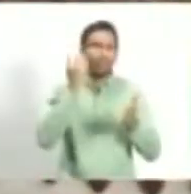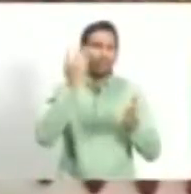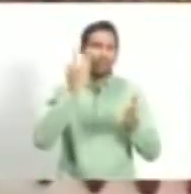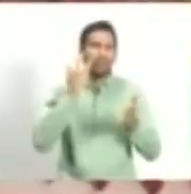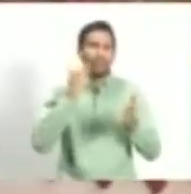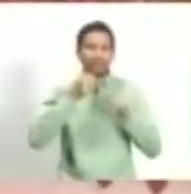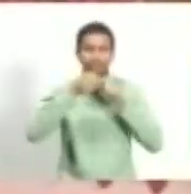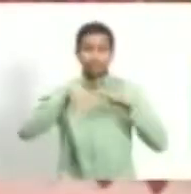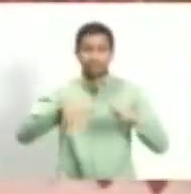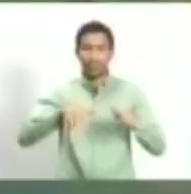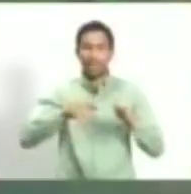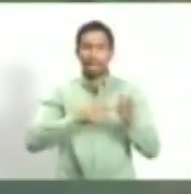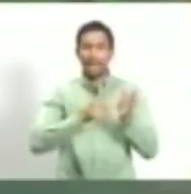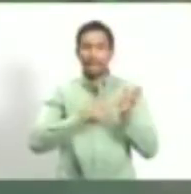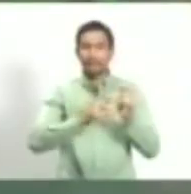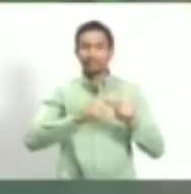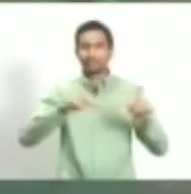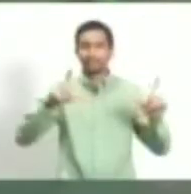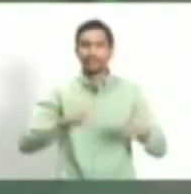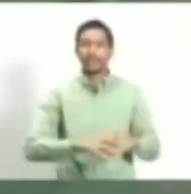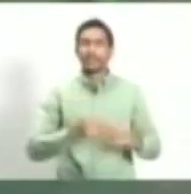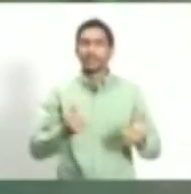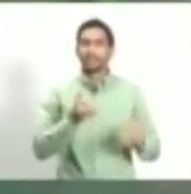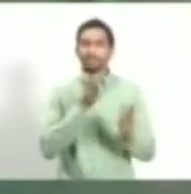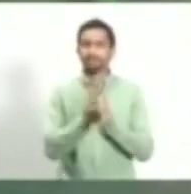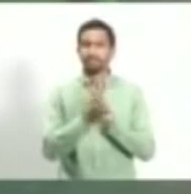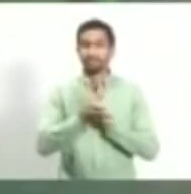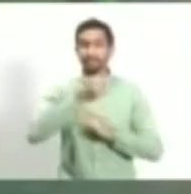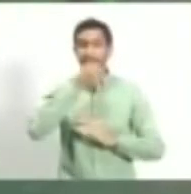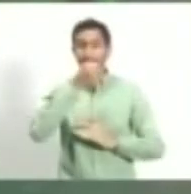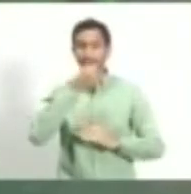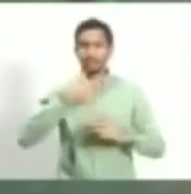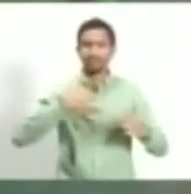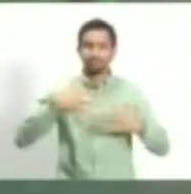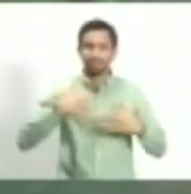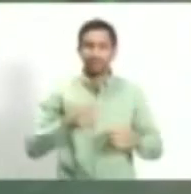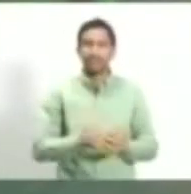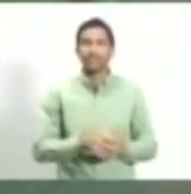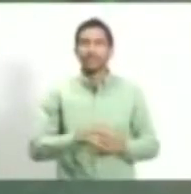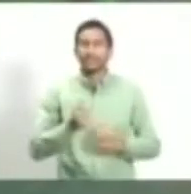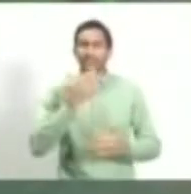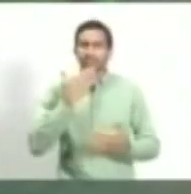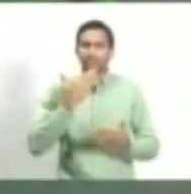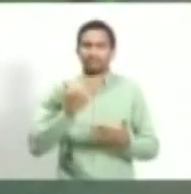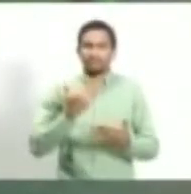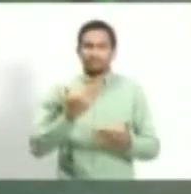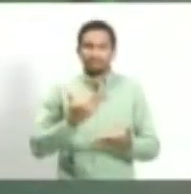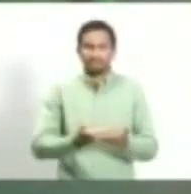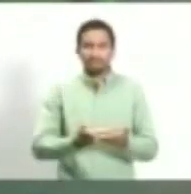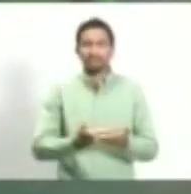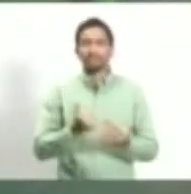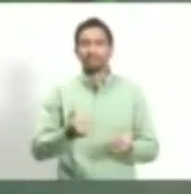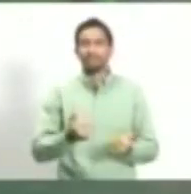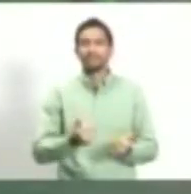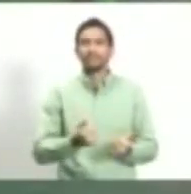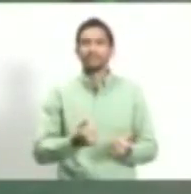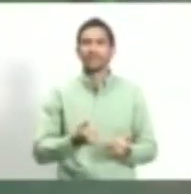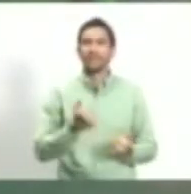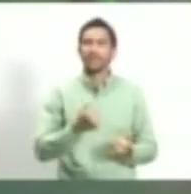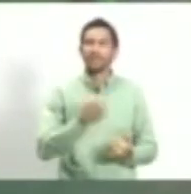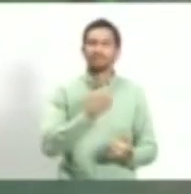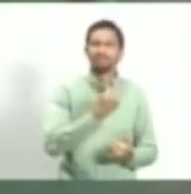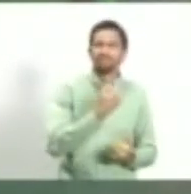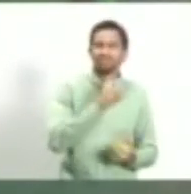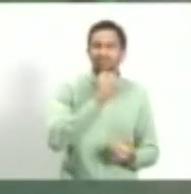publicado. Y estas fueron las noticias del entretenimiento. Gracias, Luli. Bueno, don Marco, ¿y entonces qué fue lo que pasó con